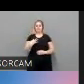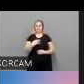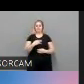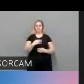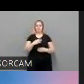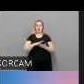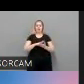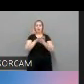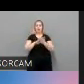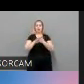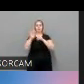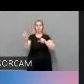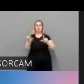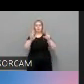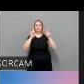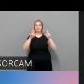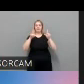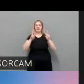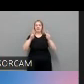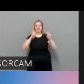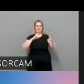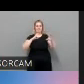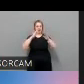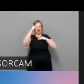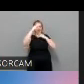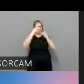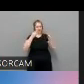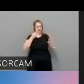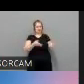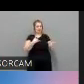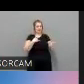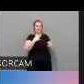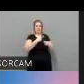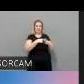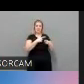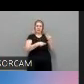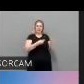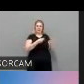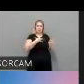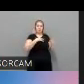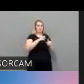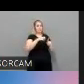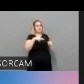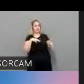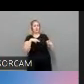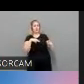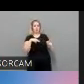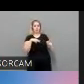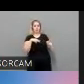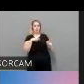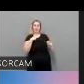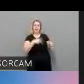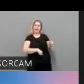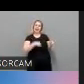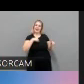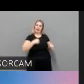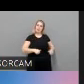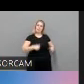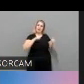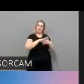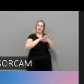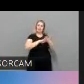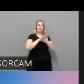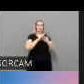primer lugar sobre qué es la atención temprana y sobre cómo se actúa en nuestro país nos podría aportar una visión un poco más global acerca de cómo